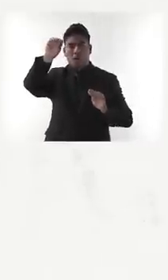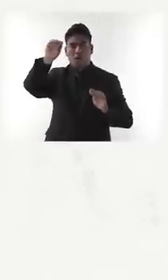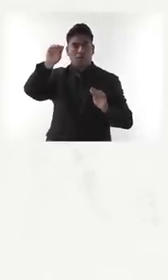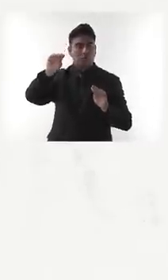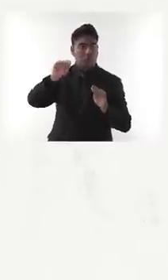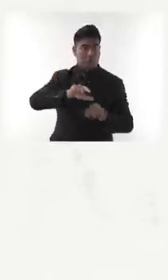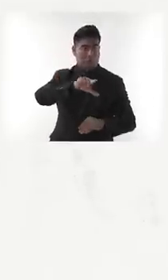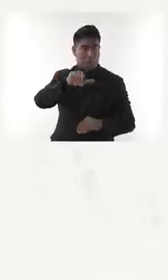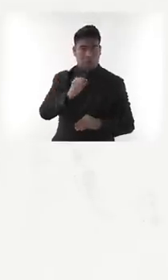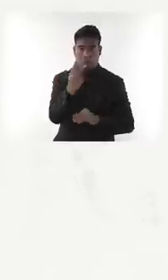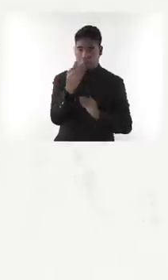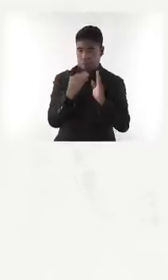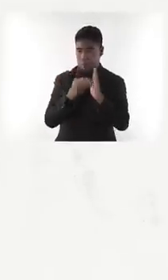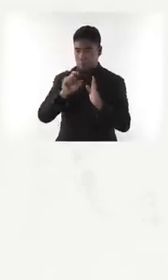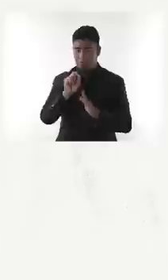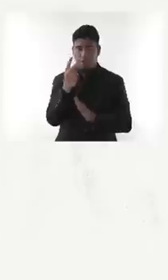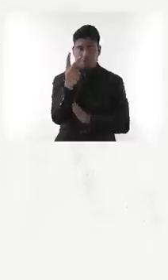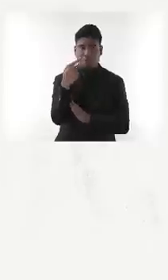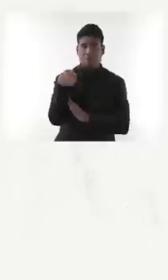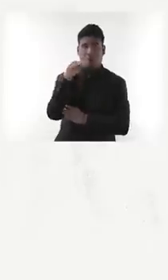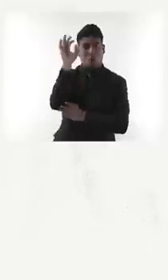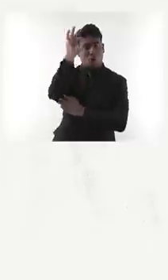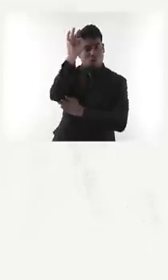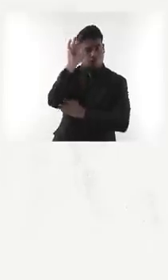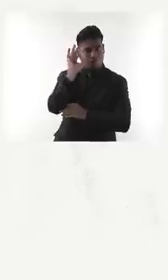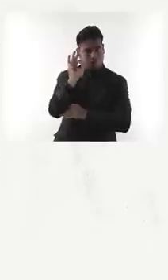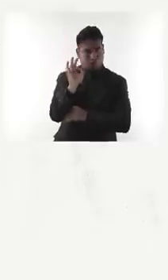al 35%.